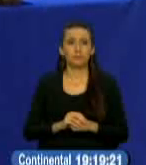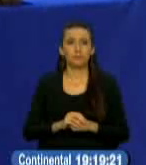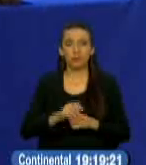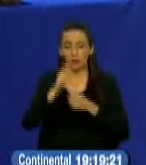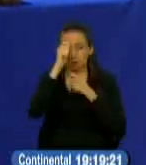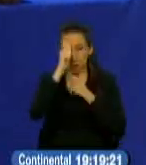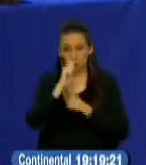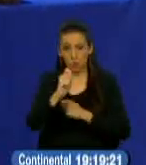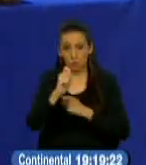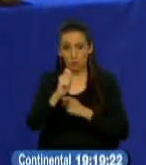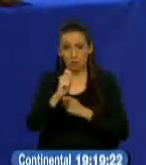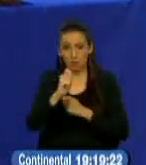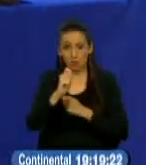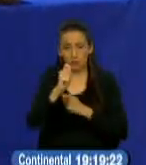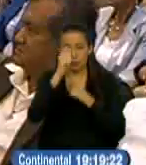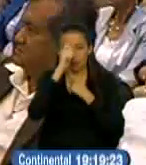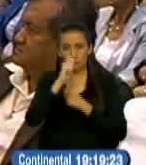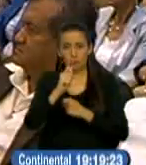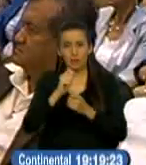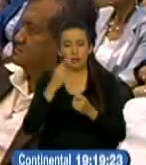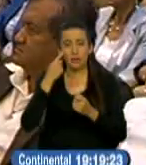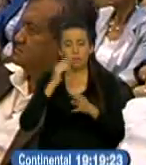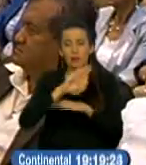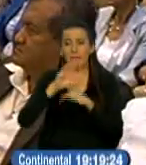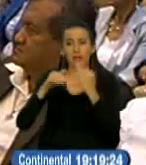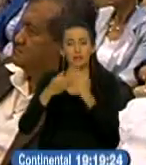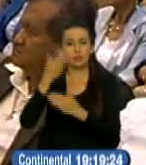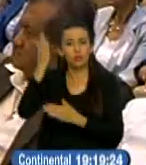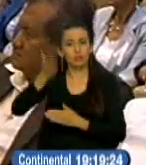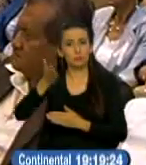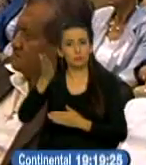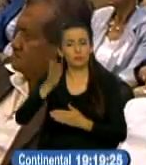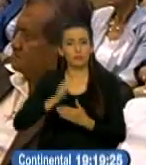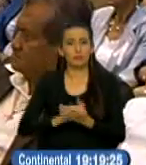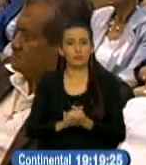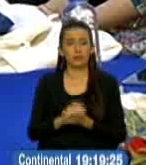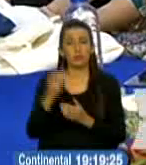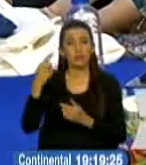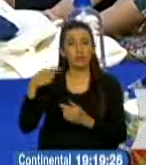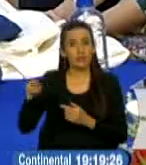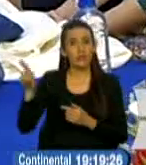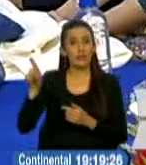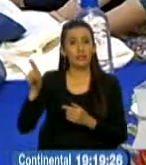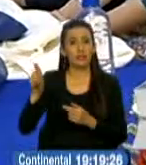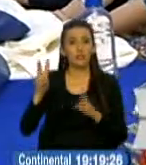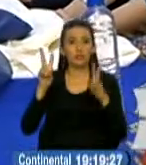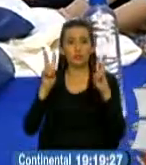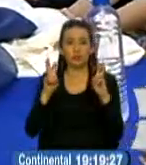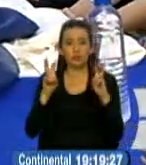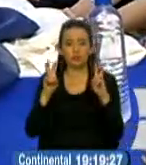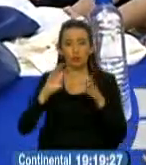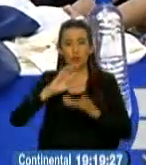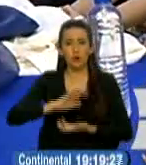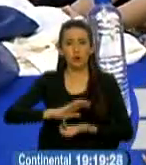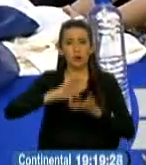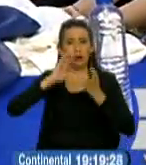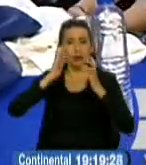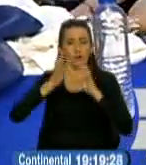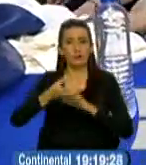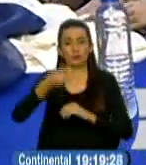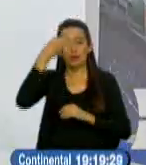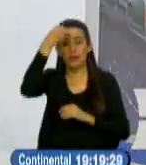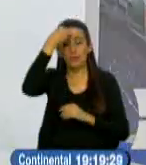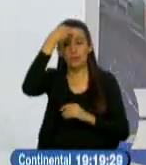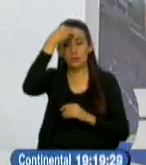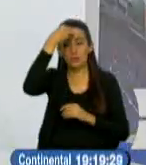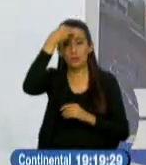a quienes han dedicado sus vidas a formar buenos ciudadanos. Ellos han denominado como una revolución educativa